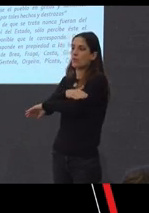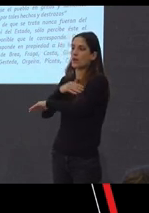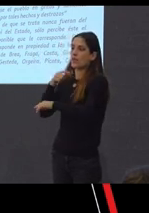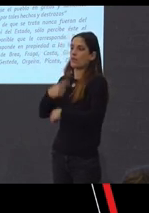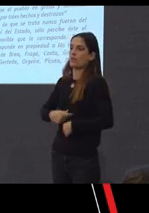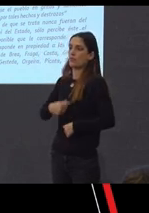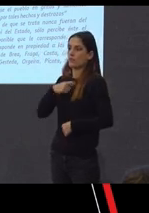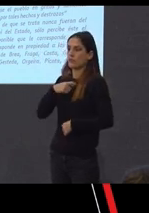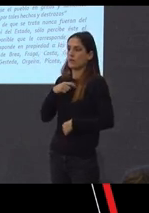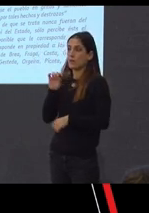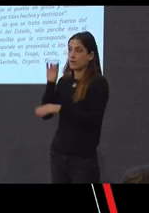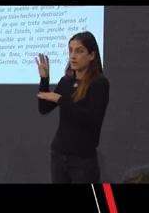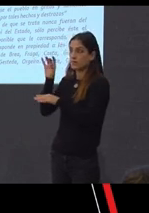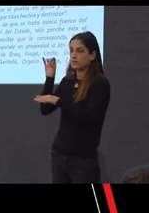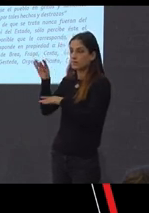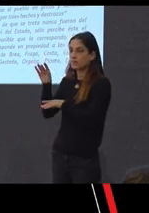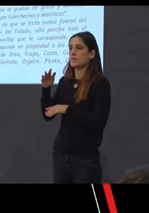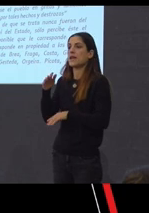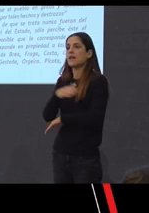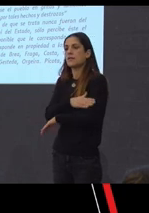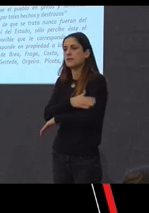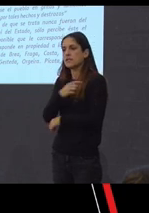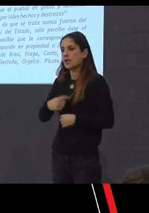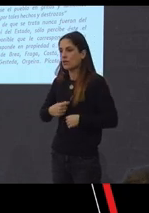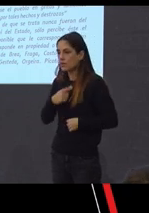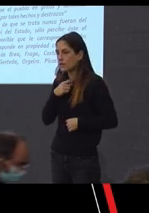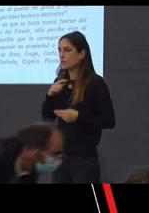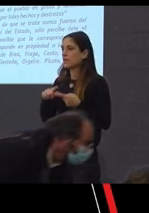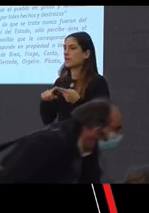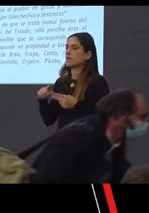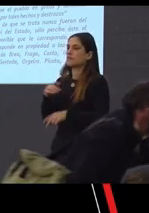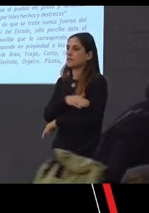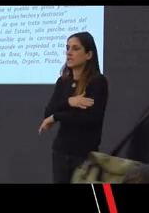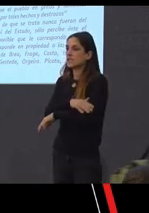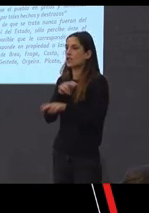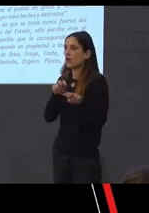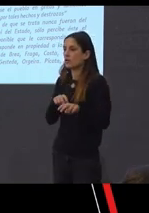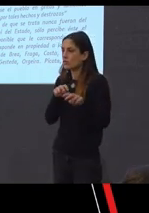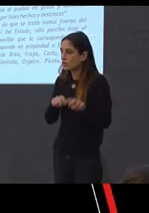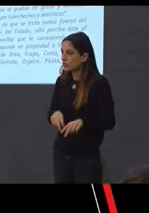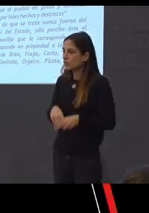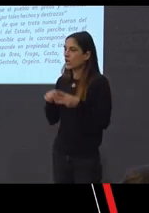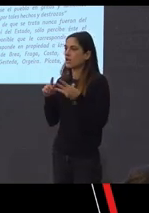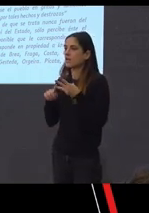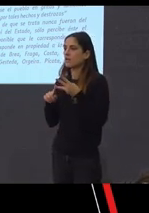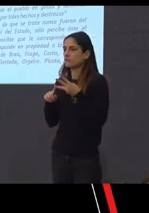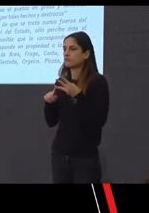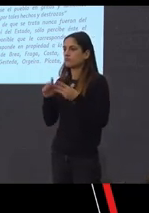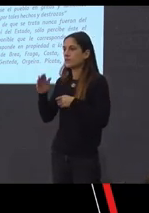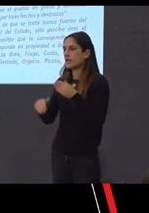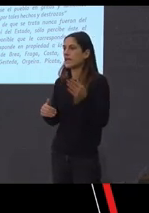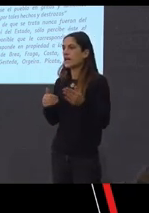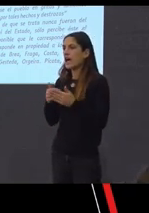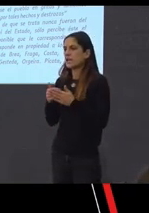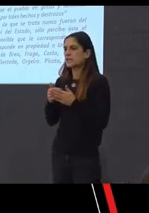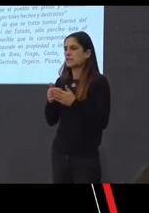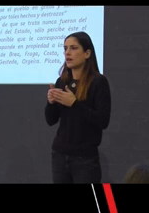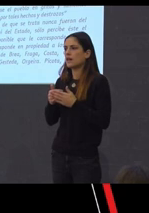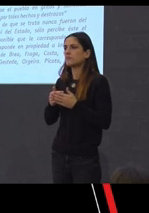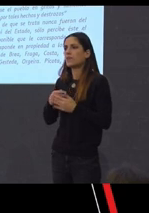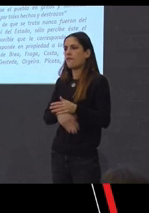de autoridades, gobernadores civiles, Ministerio Civil, Ministerio de Agricultura e incluso ao propio